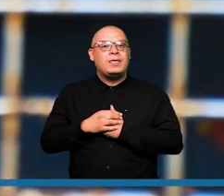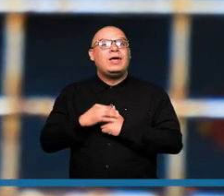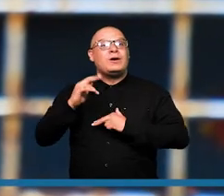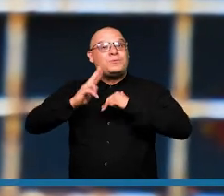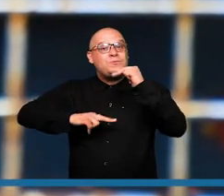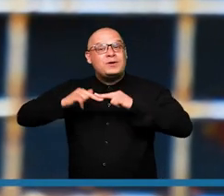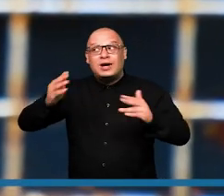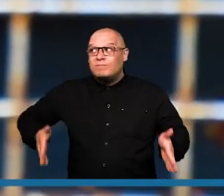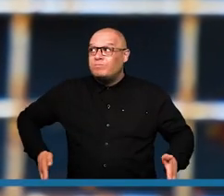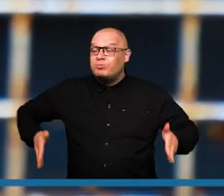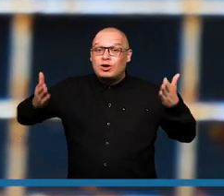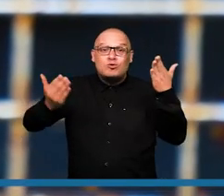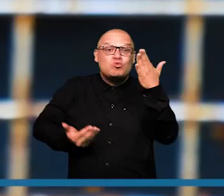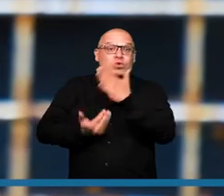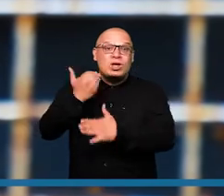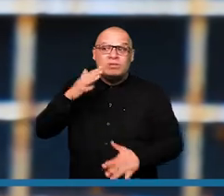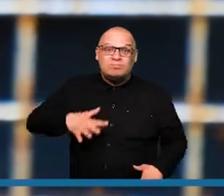cabeciblanco.